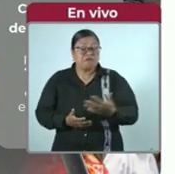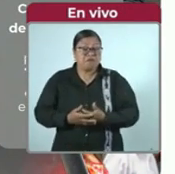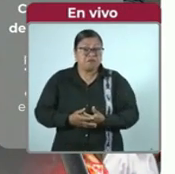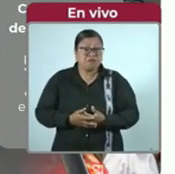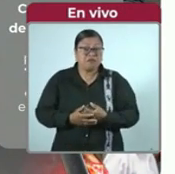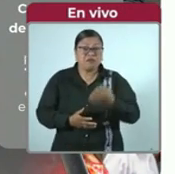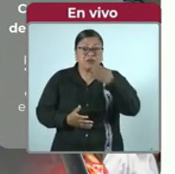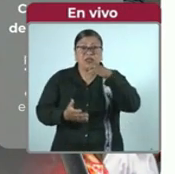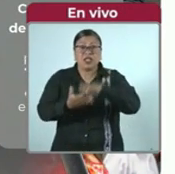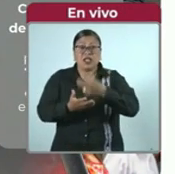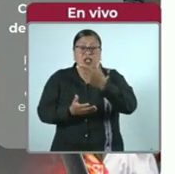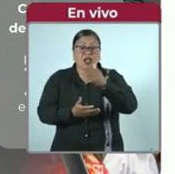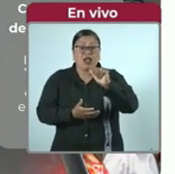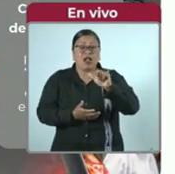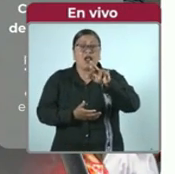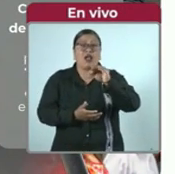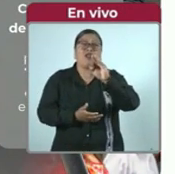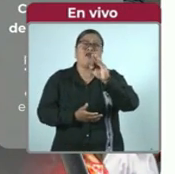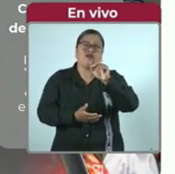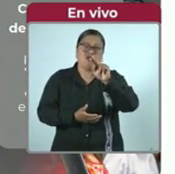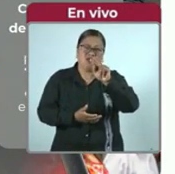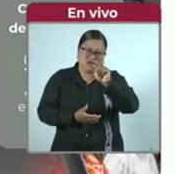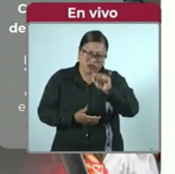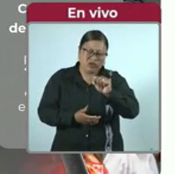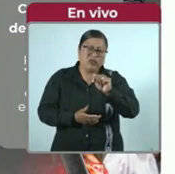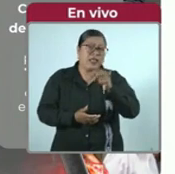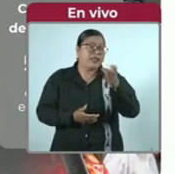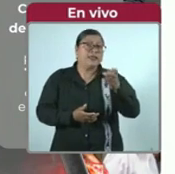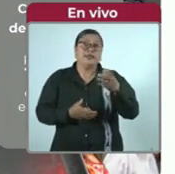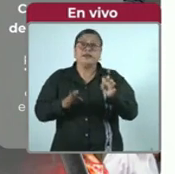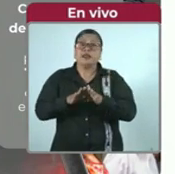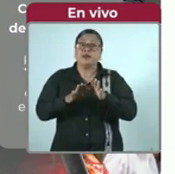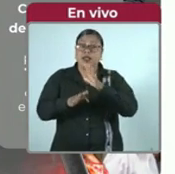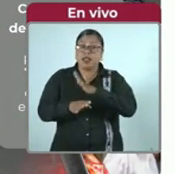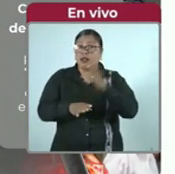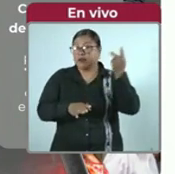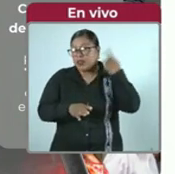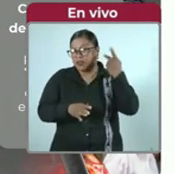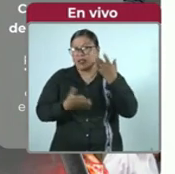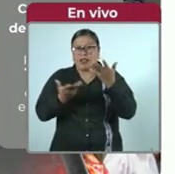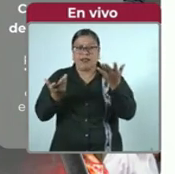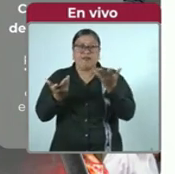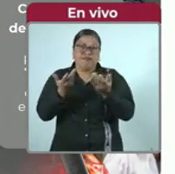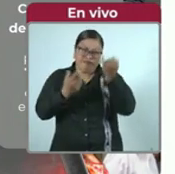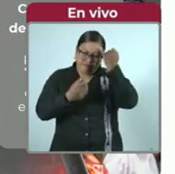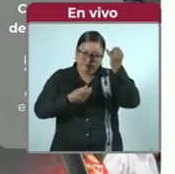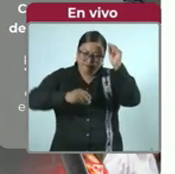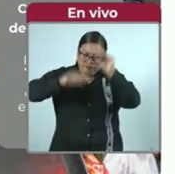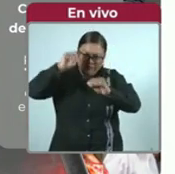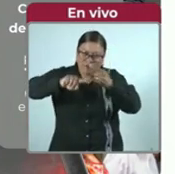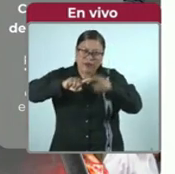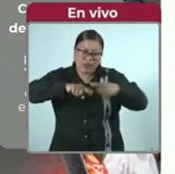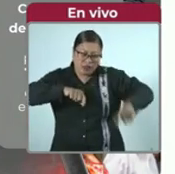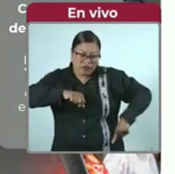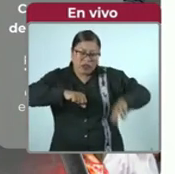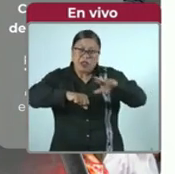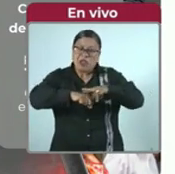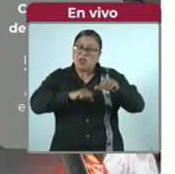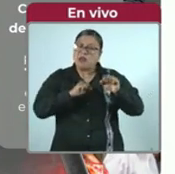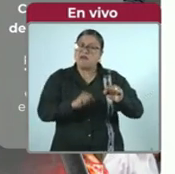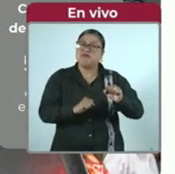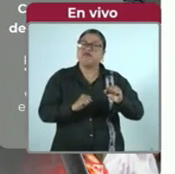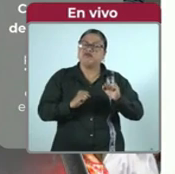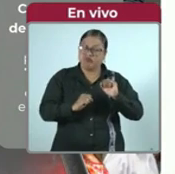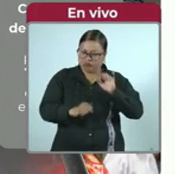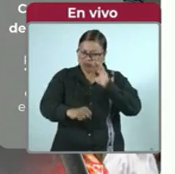secretario harfuch se congratuló mucho de la política que impulsa el gobernador Salomón Jara y se comprometió a